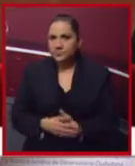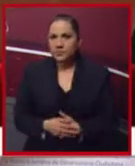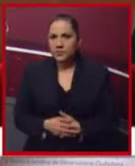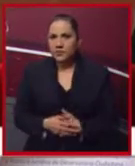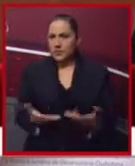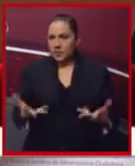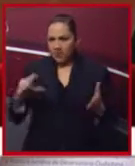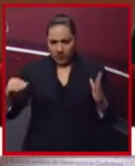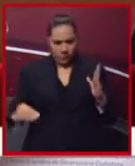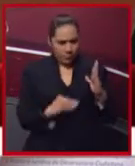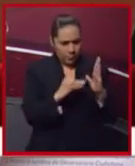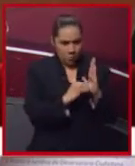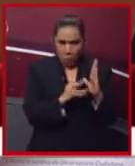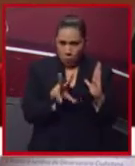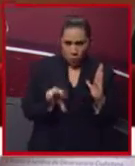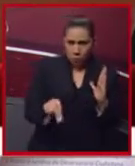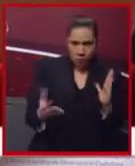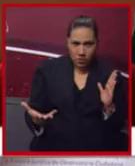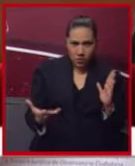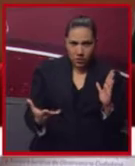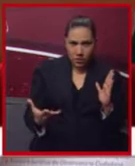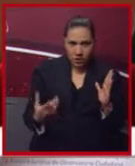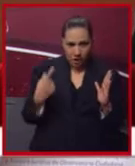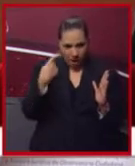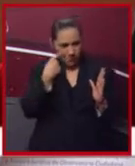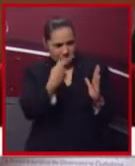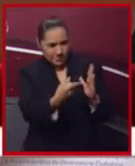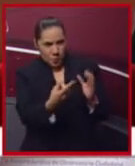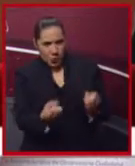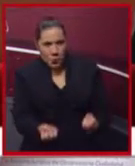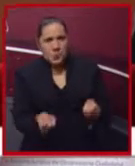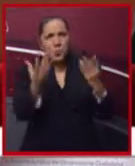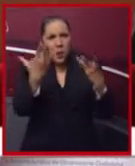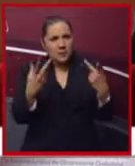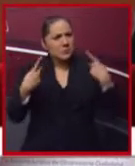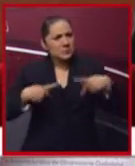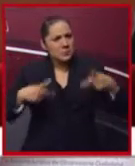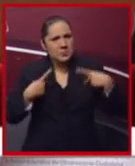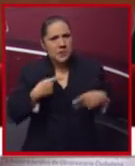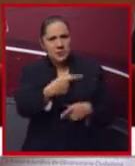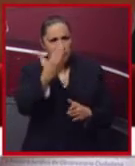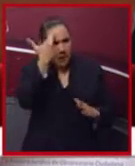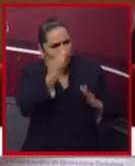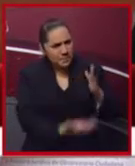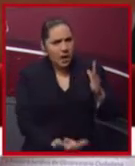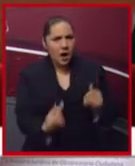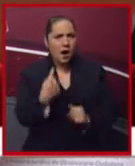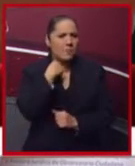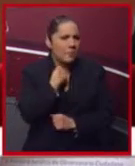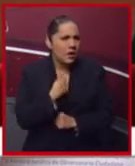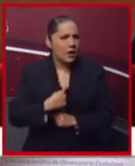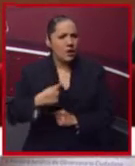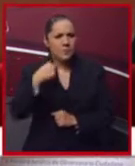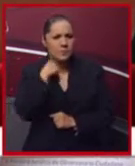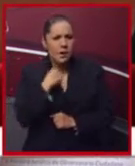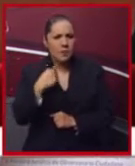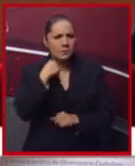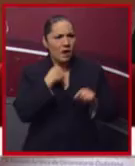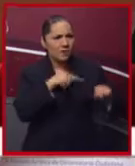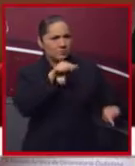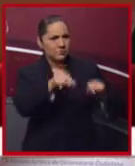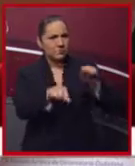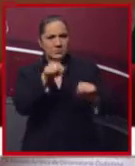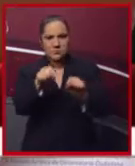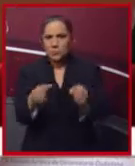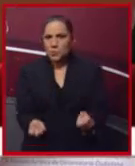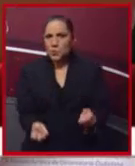aceptar después de ver las víctimas y de ver lo brutal que puede llegar a ser este